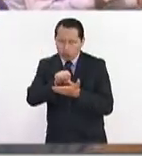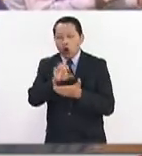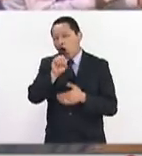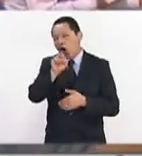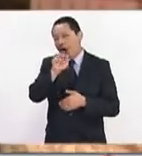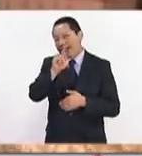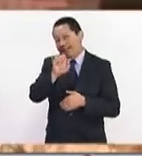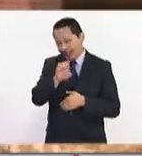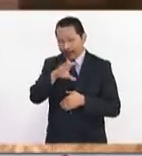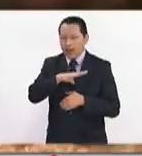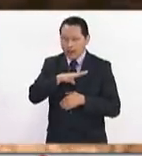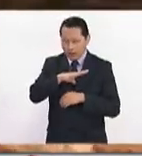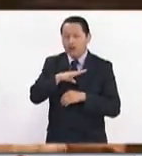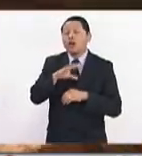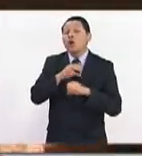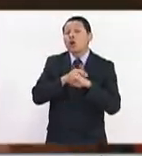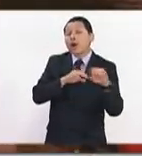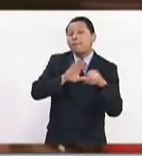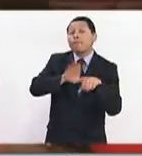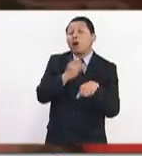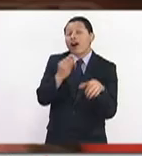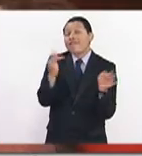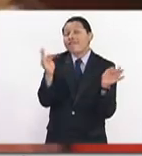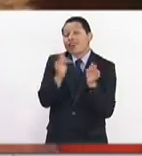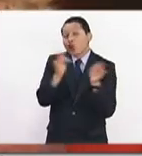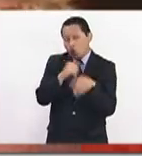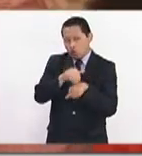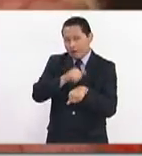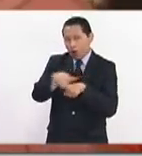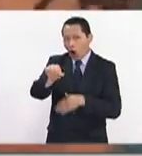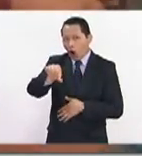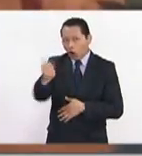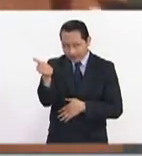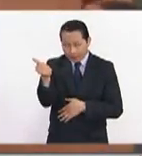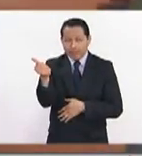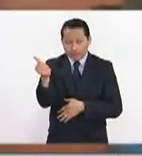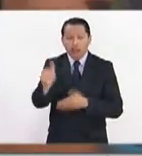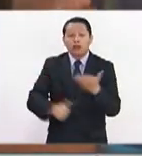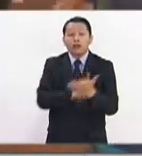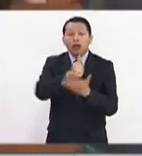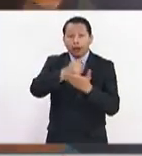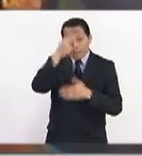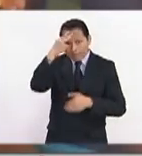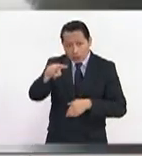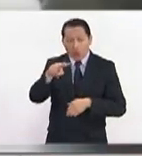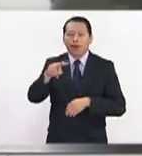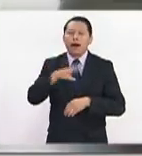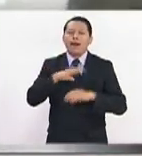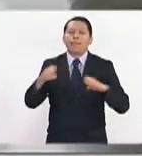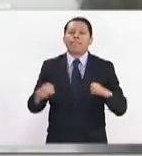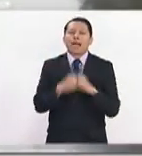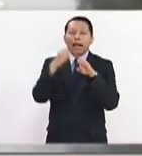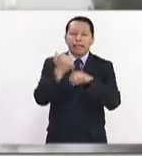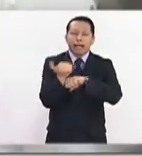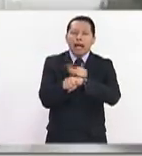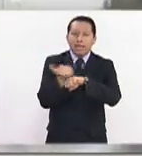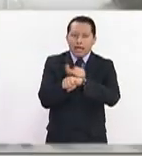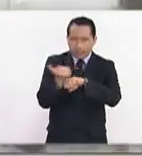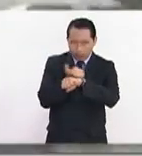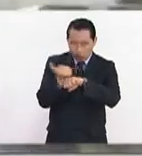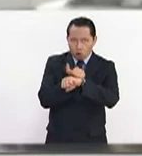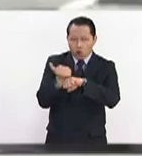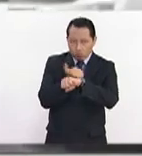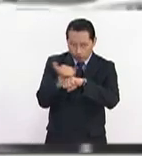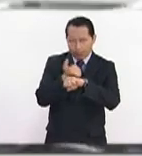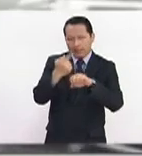país. Esto por la entrada del Frente Frío número 11. En la Ciudad de México se activó la alerta amarilla por bajas temperaturas